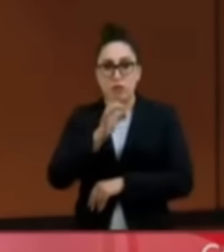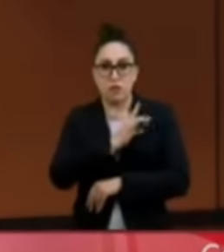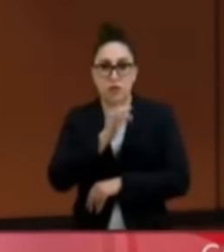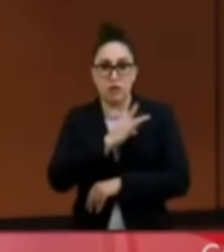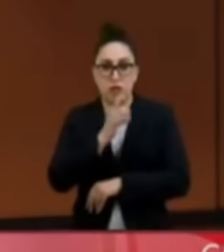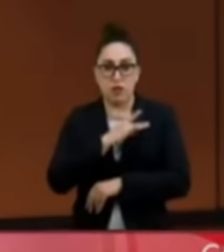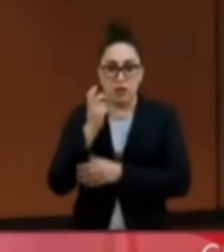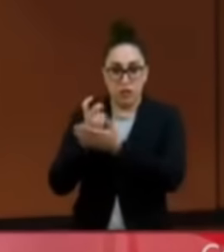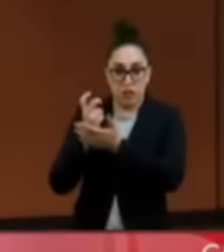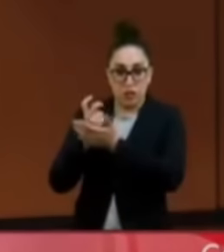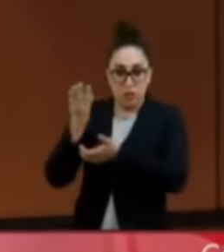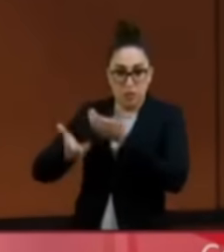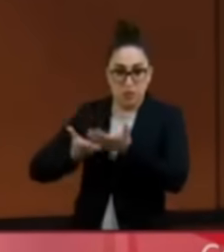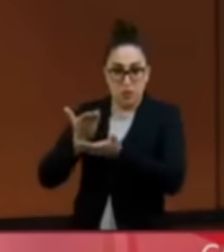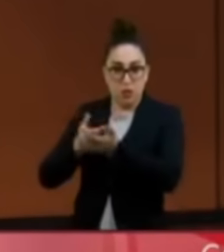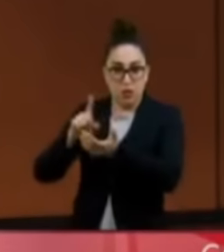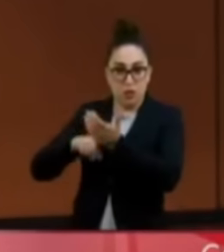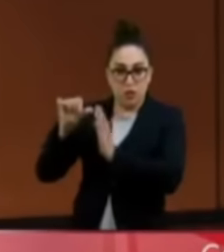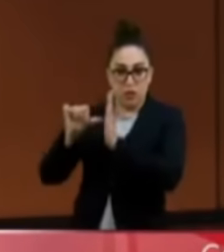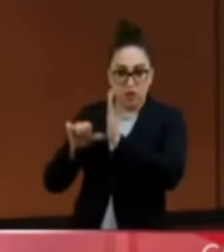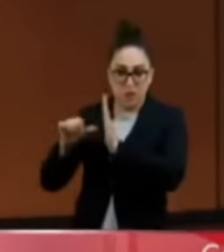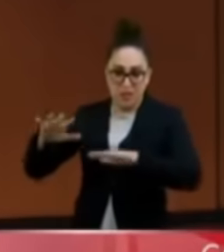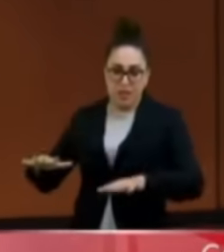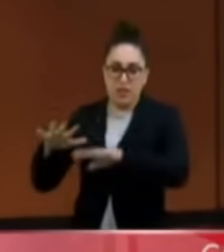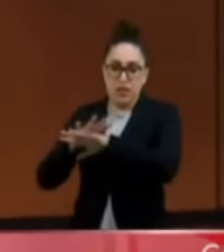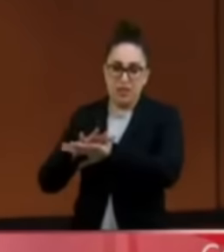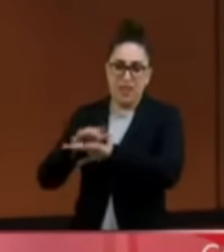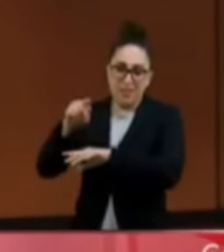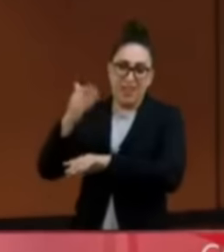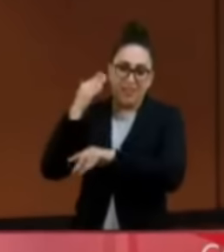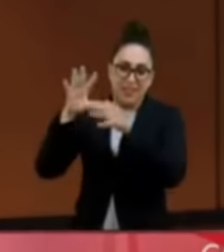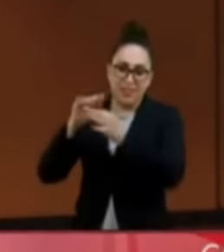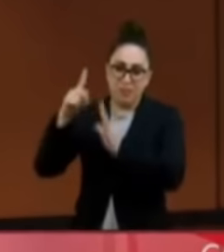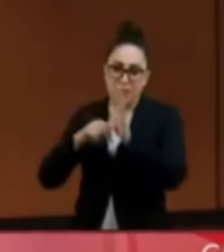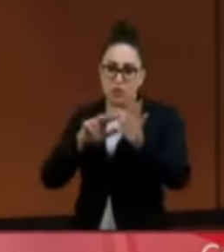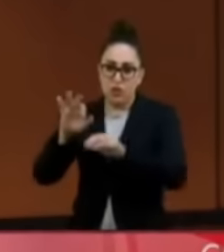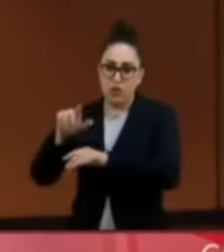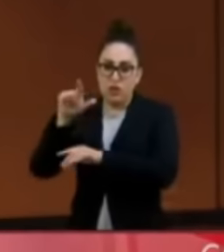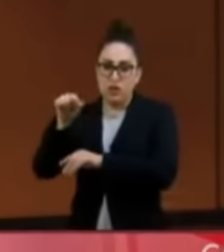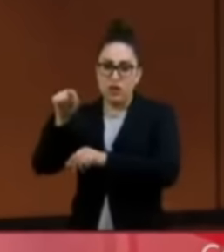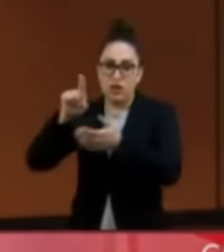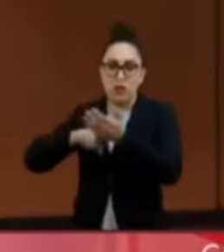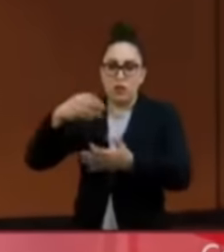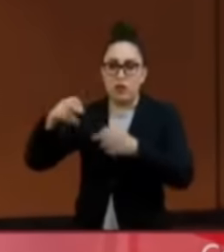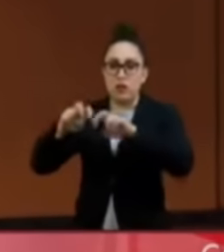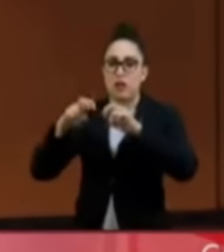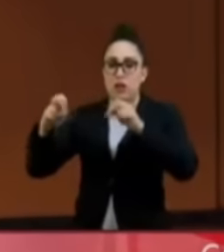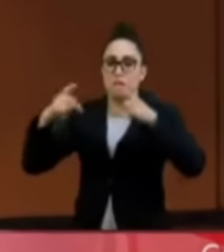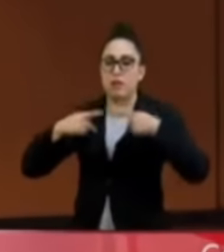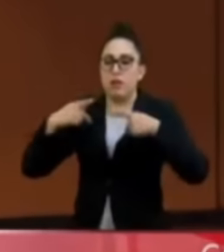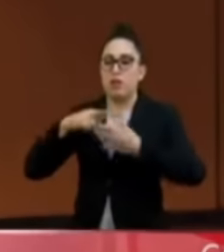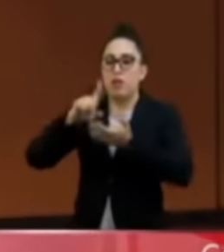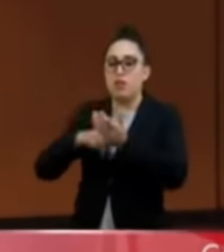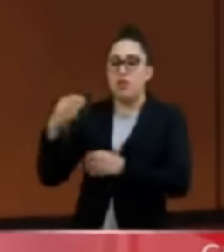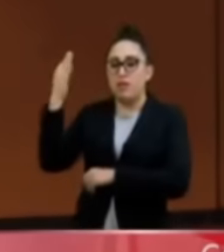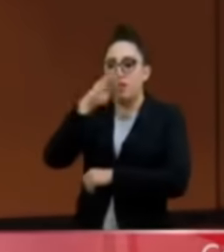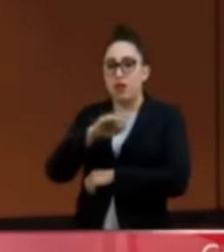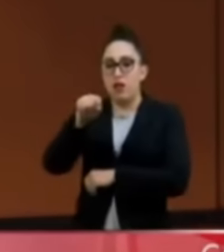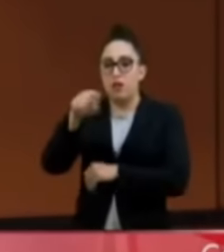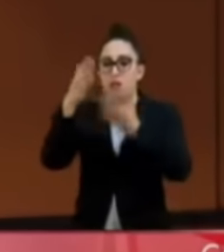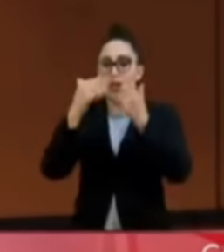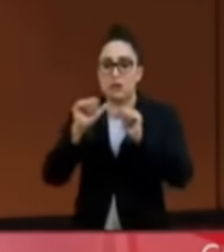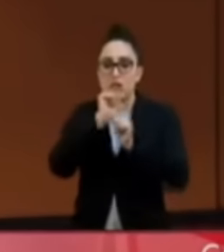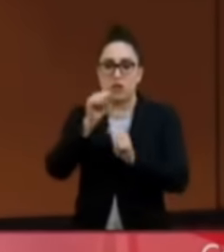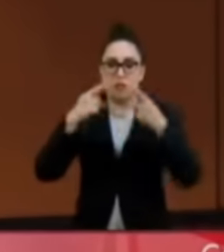artículo, se refería a uno de la Constitución de 1856, la Corte sea invadida por leguleyos y charlatanes y queden excluidos los